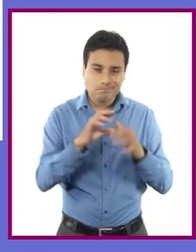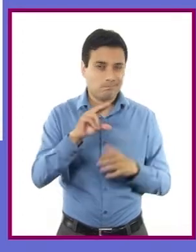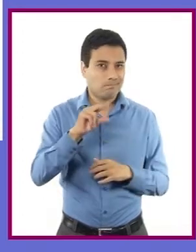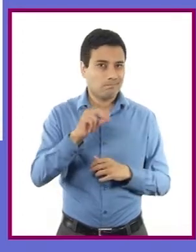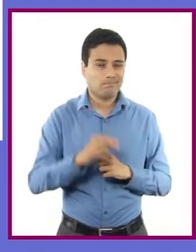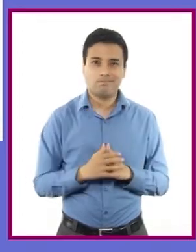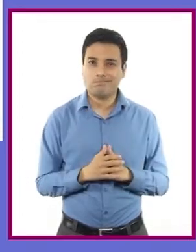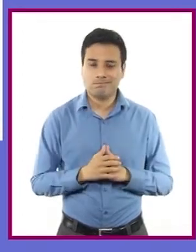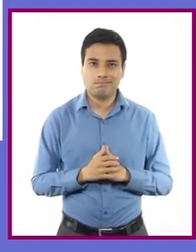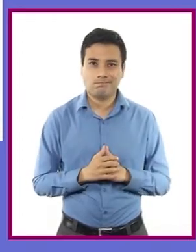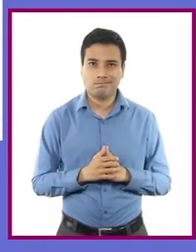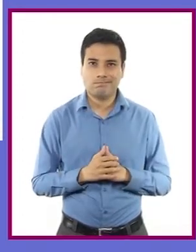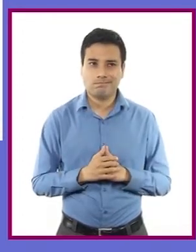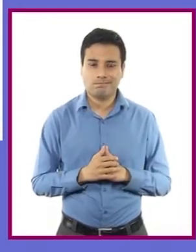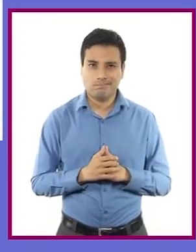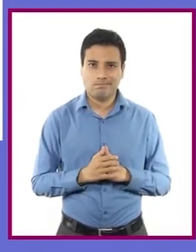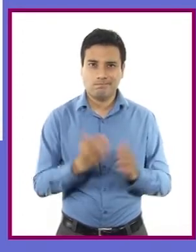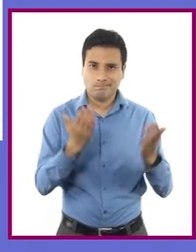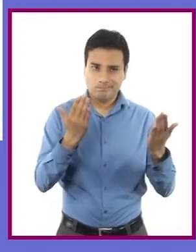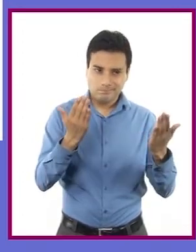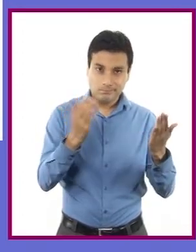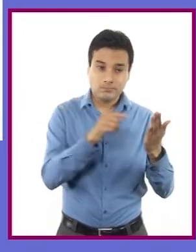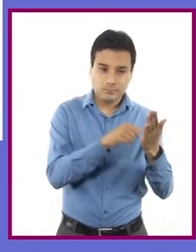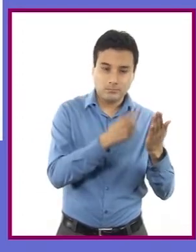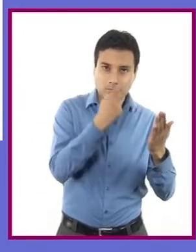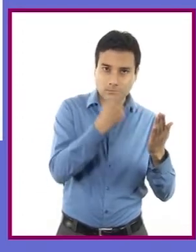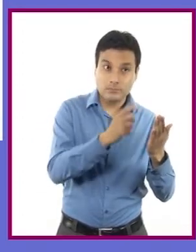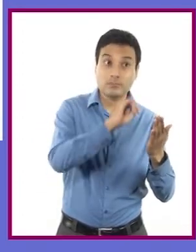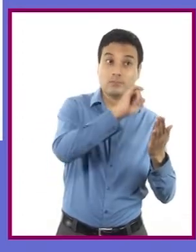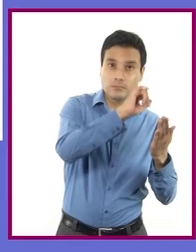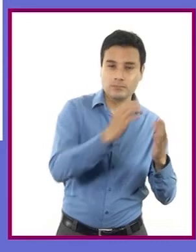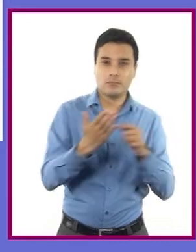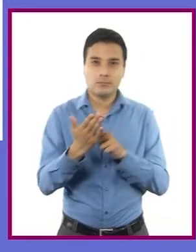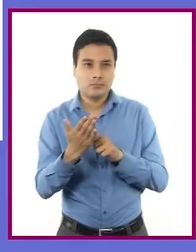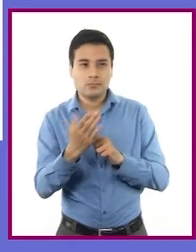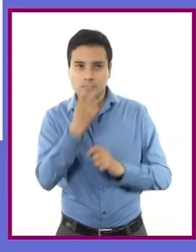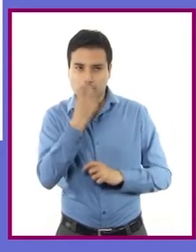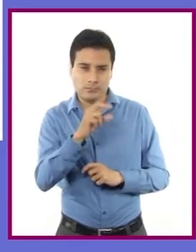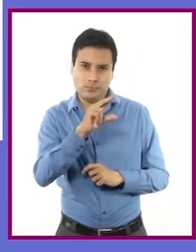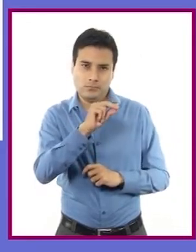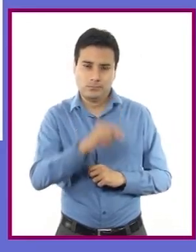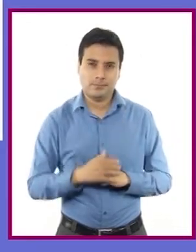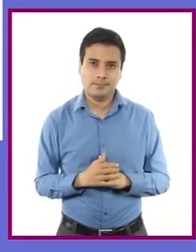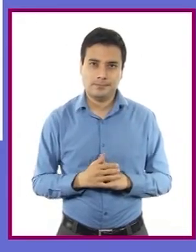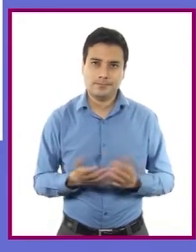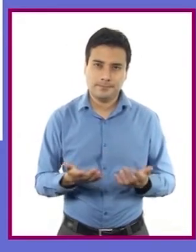conceptos opuestos de tal manera que uno niega lo que el otro afirma.